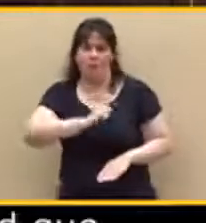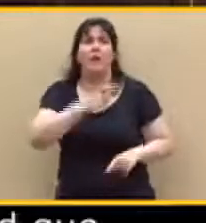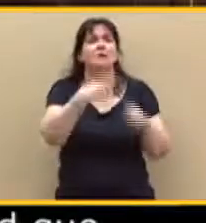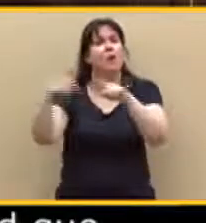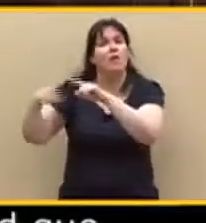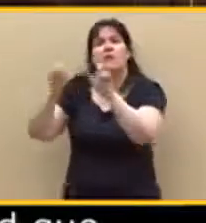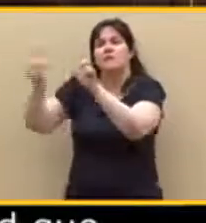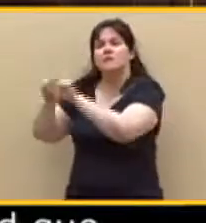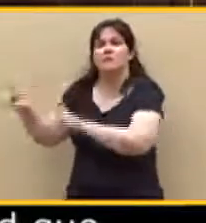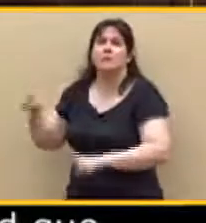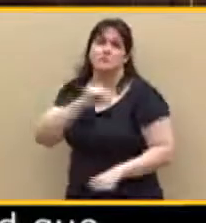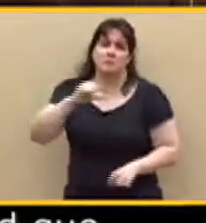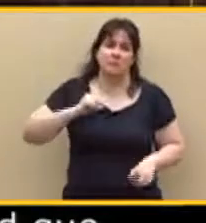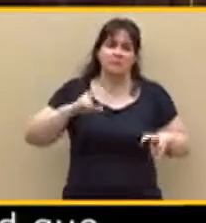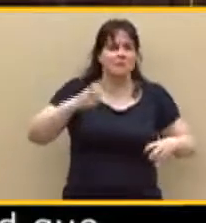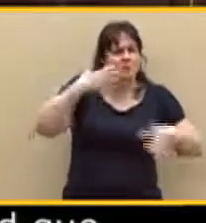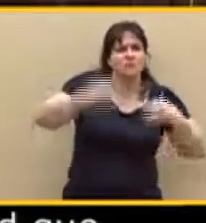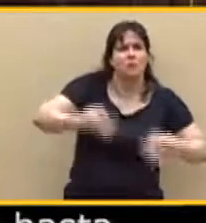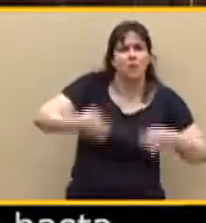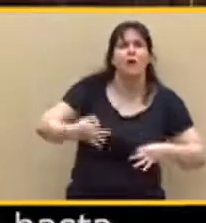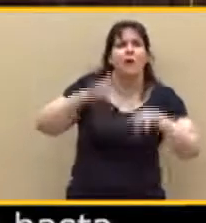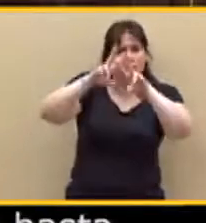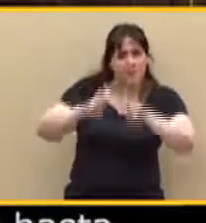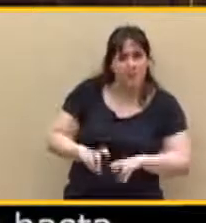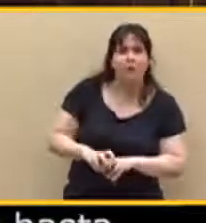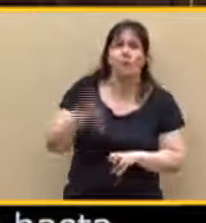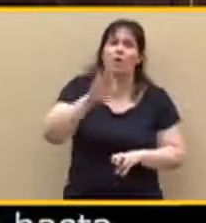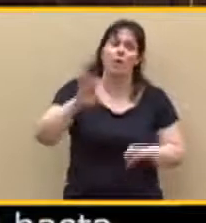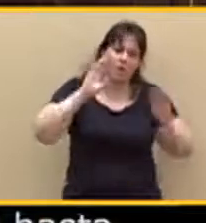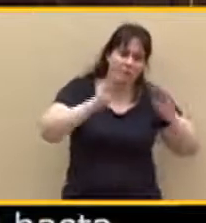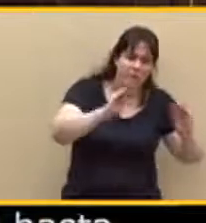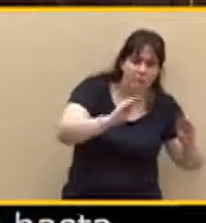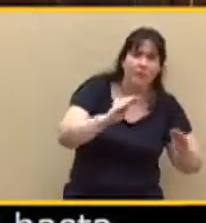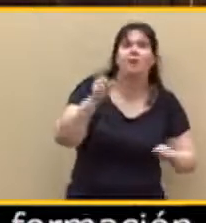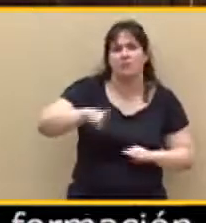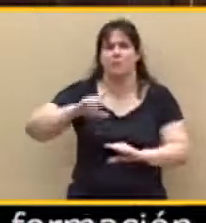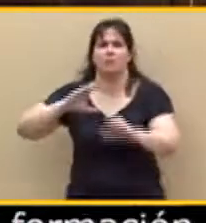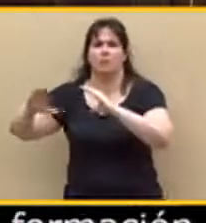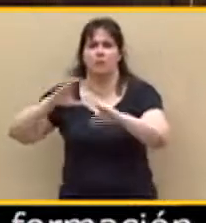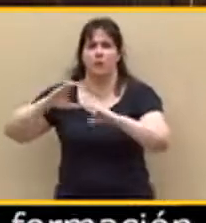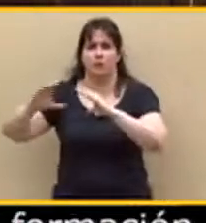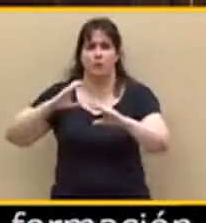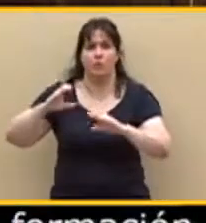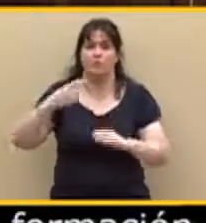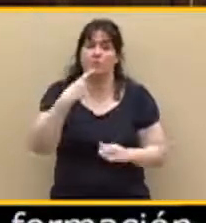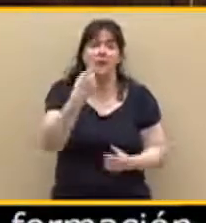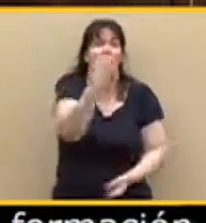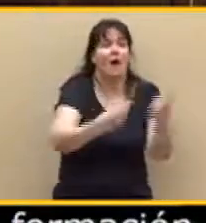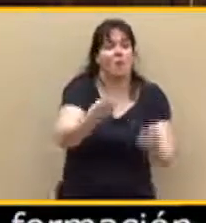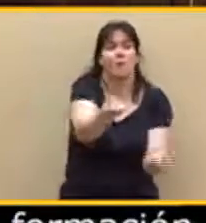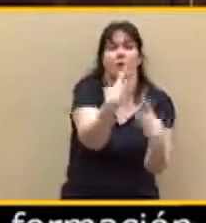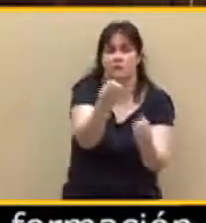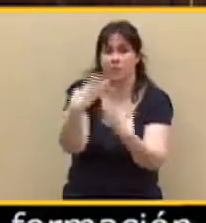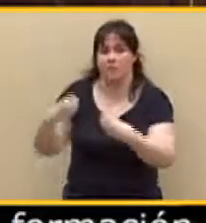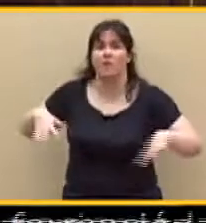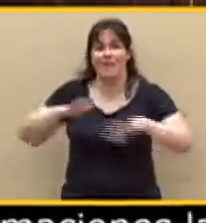e investigación, de formación como Escola Iuris y también de comunicación. Según algunas informaciones, la red de empresas creada